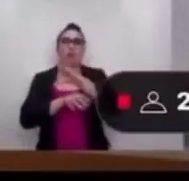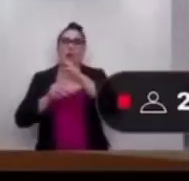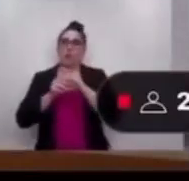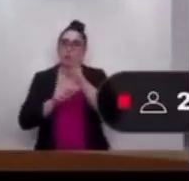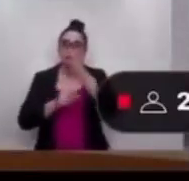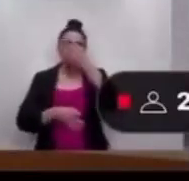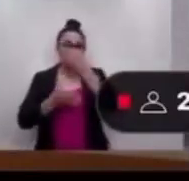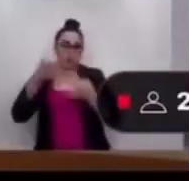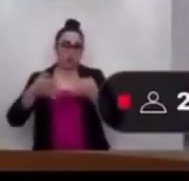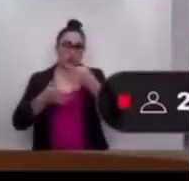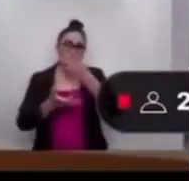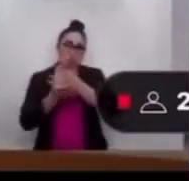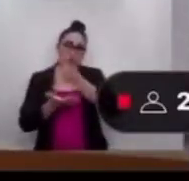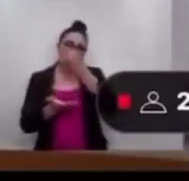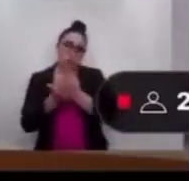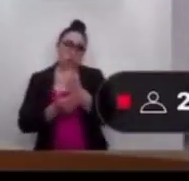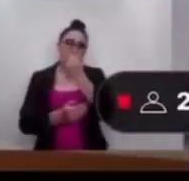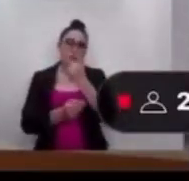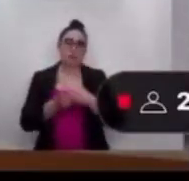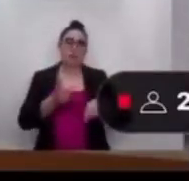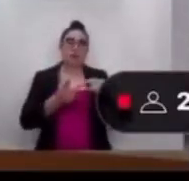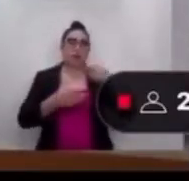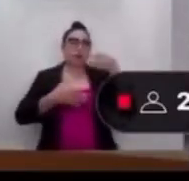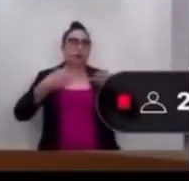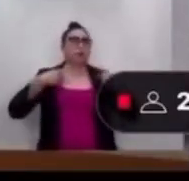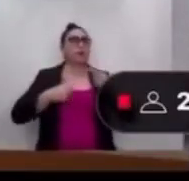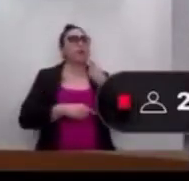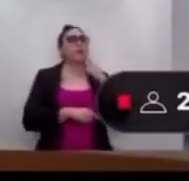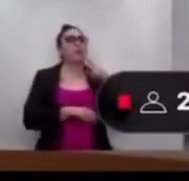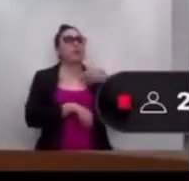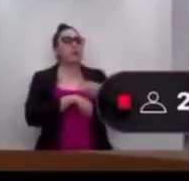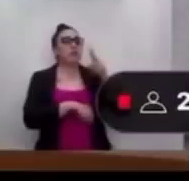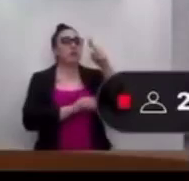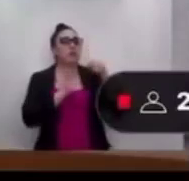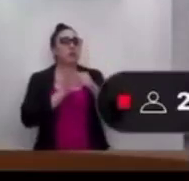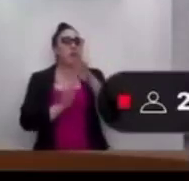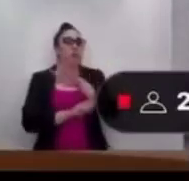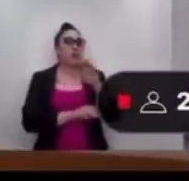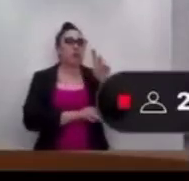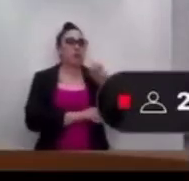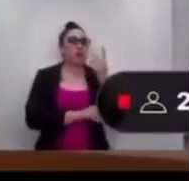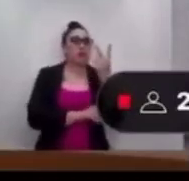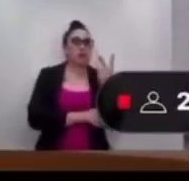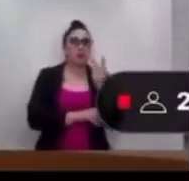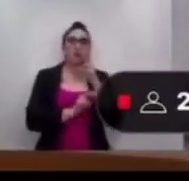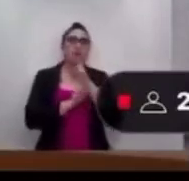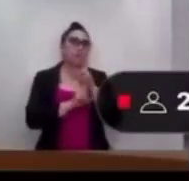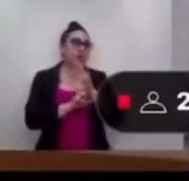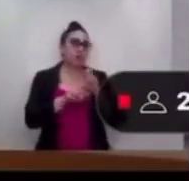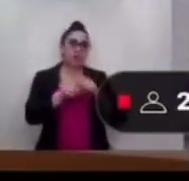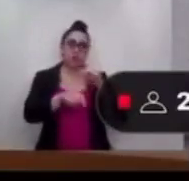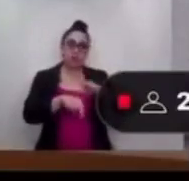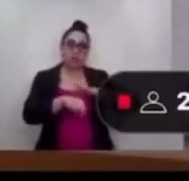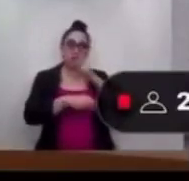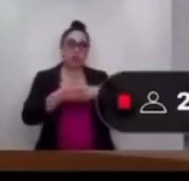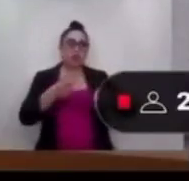juicios. Segundo, desechar el juicio de la ciudadanía 2432. Tercero,